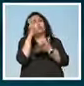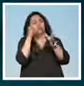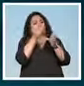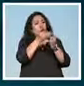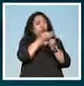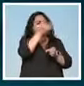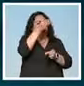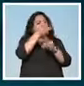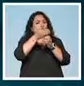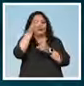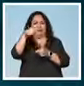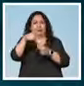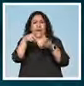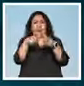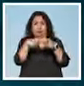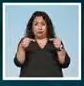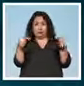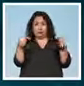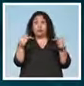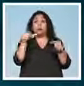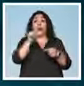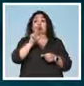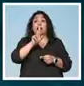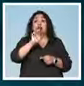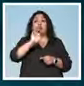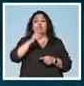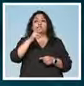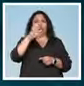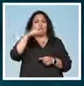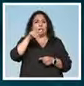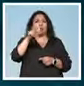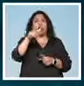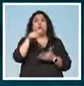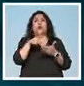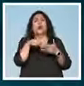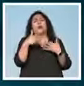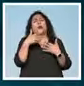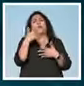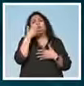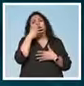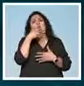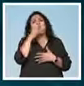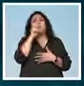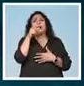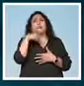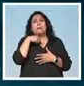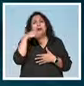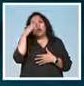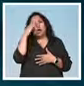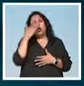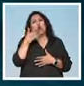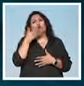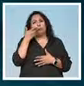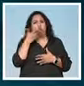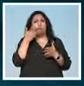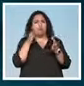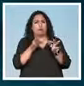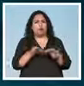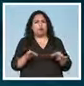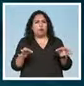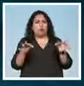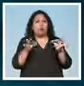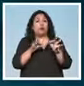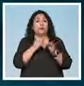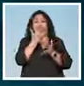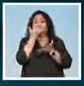de Arashiyama en Japón. Este lugar es una experiencia emblemática de otoño que revela creencias y tradiciones importantes.